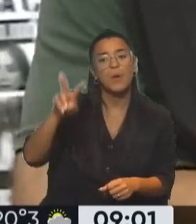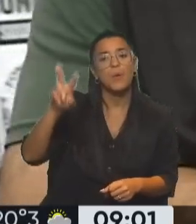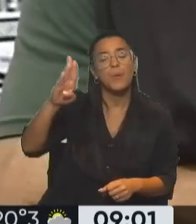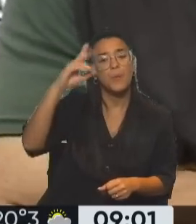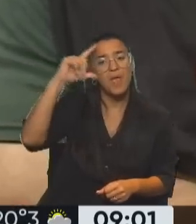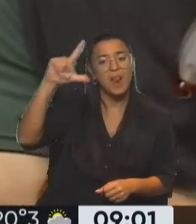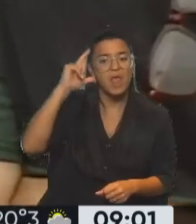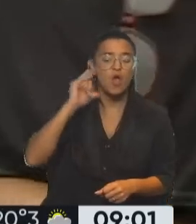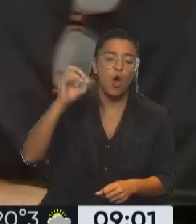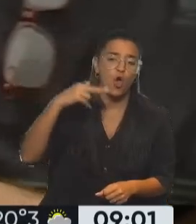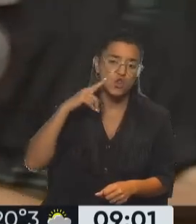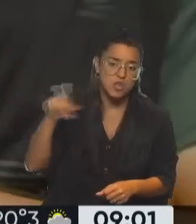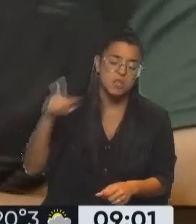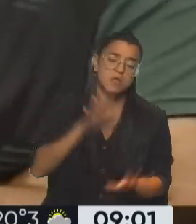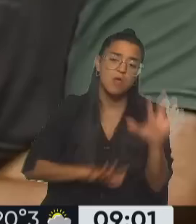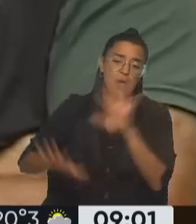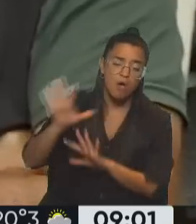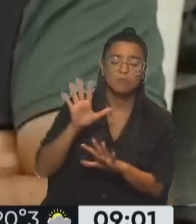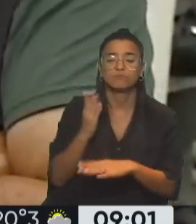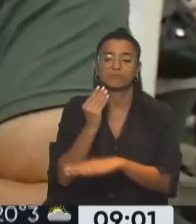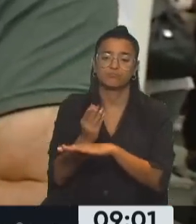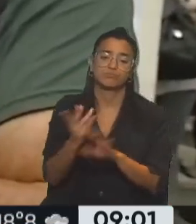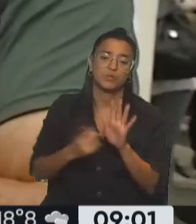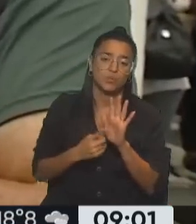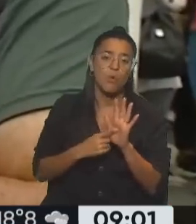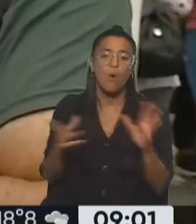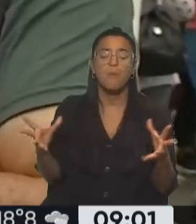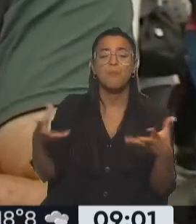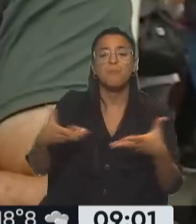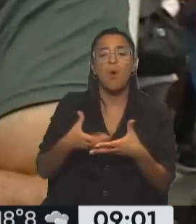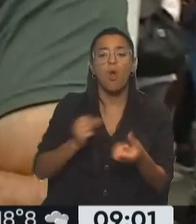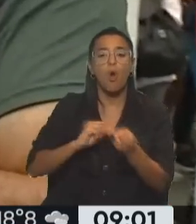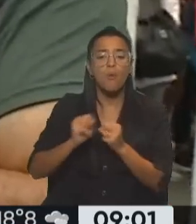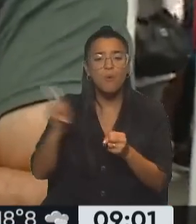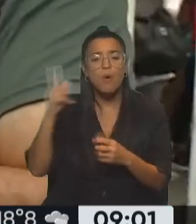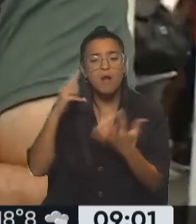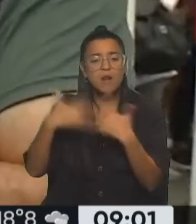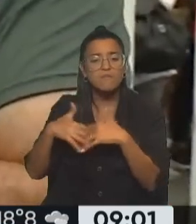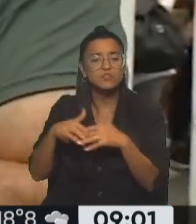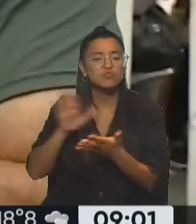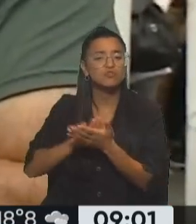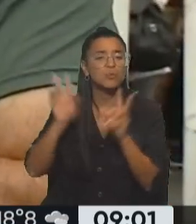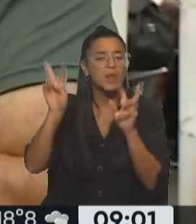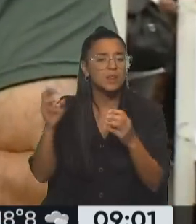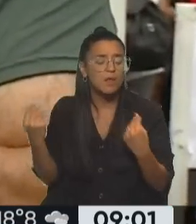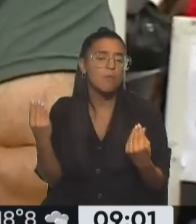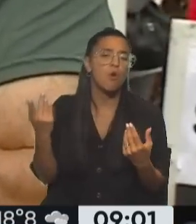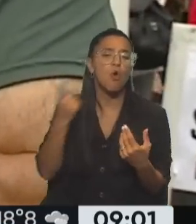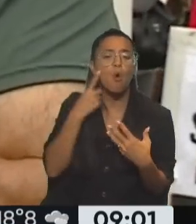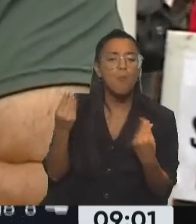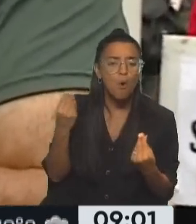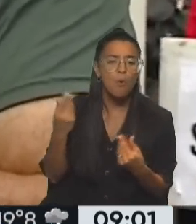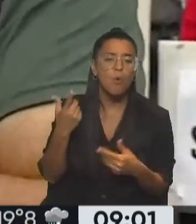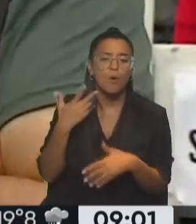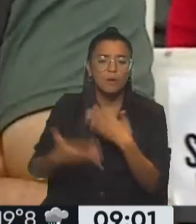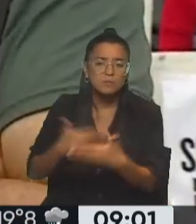líder justamente de Polo Obrero. Eduardo, bueno, lo presenté ya el tema, tu reflexión al respecto, cómo están viviendo esto, cómo